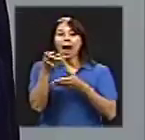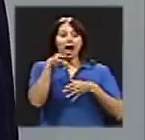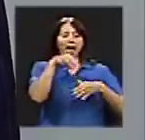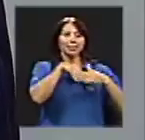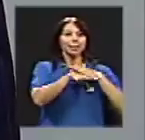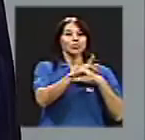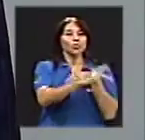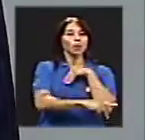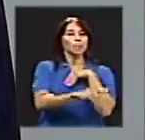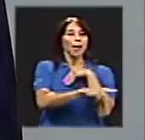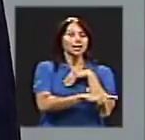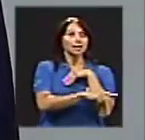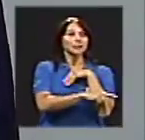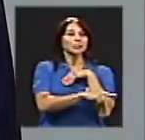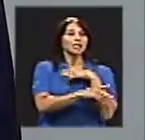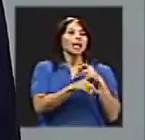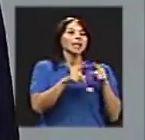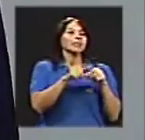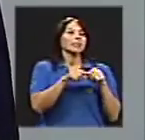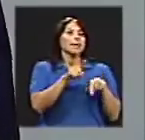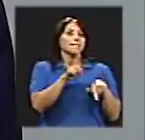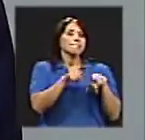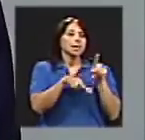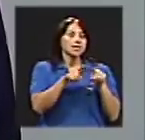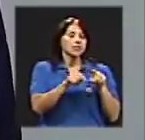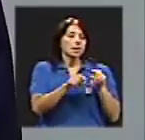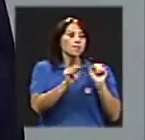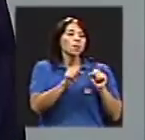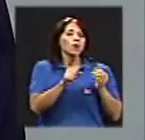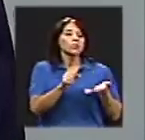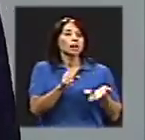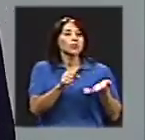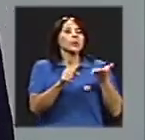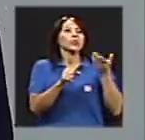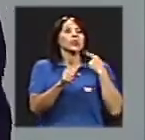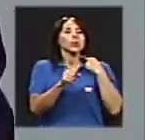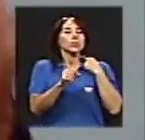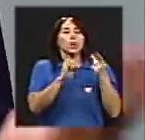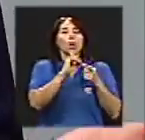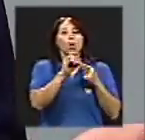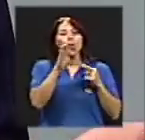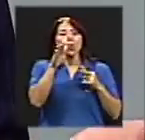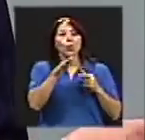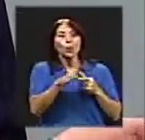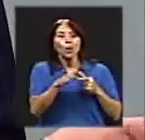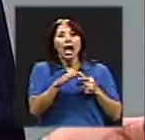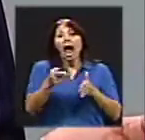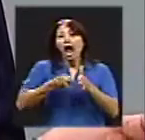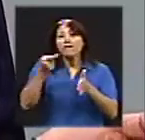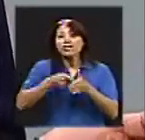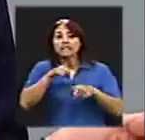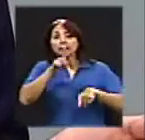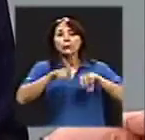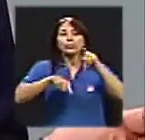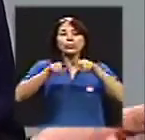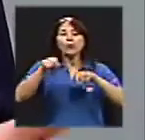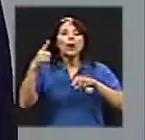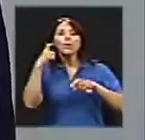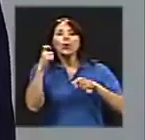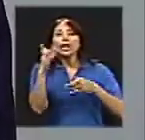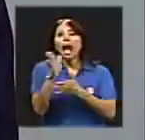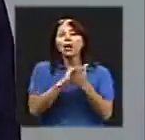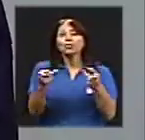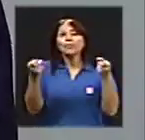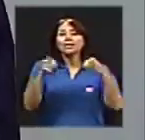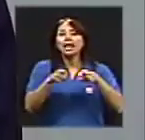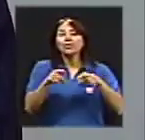para arriba porque está sucediendo algo en el mercado internacional, porque hay avisos de una guerra o porque simplemente está haciendo